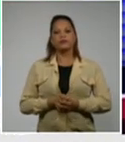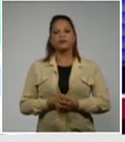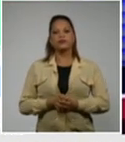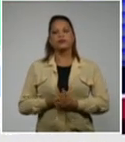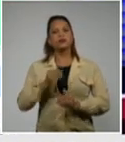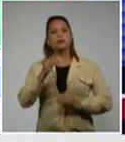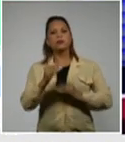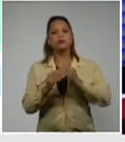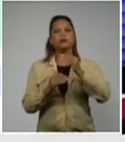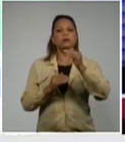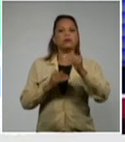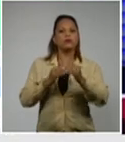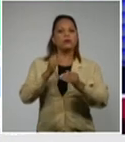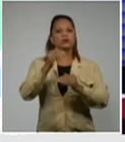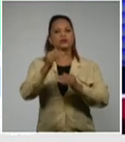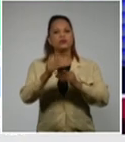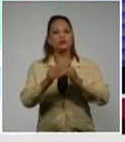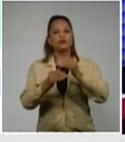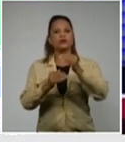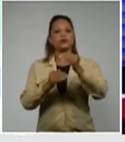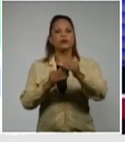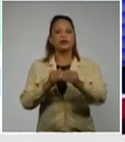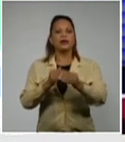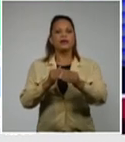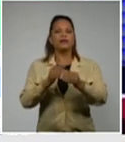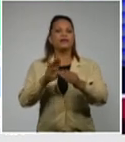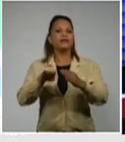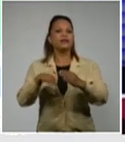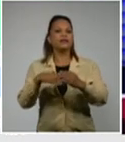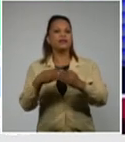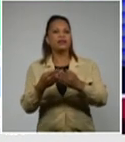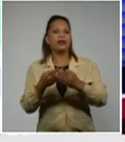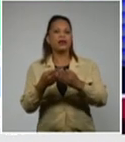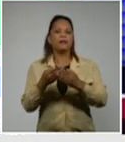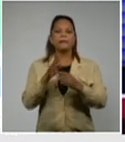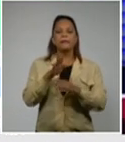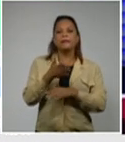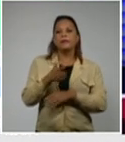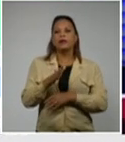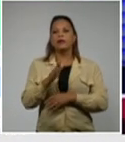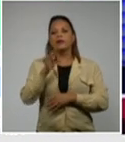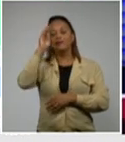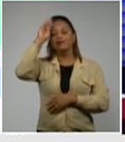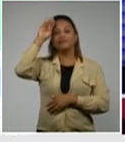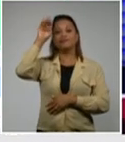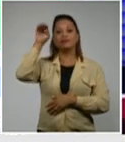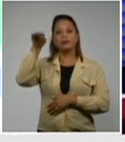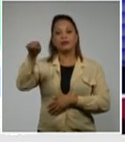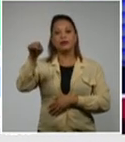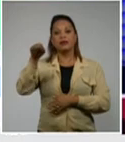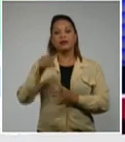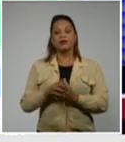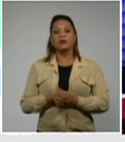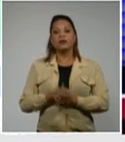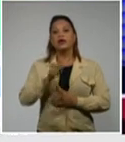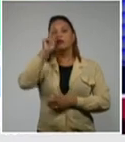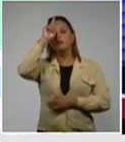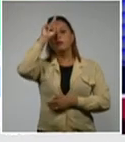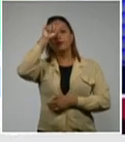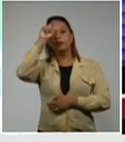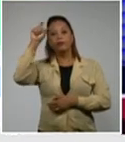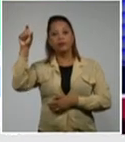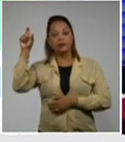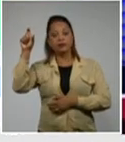evolución de varios días realmente ingresado en hospitales, una